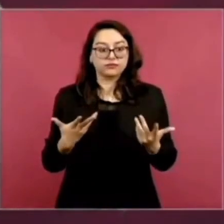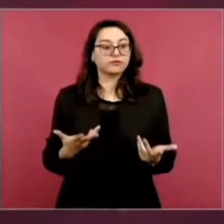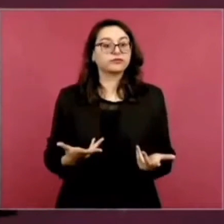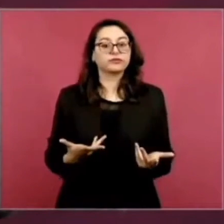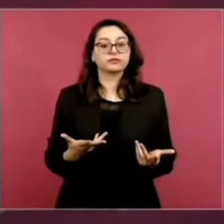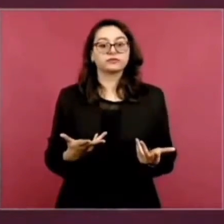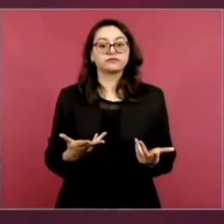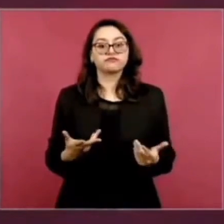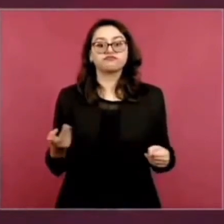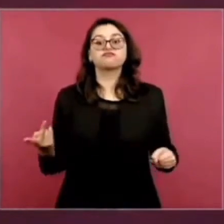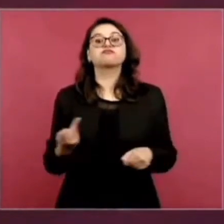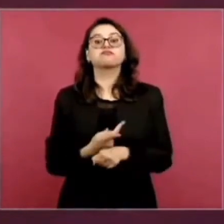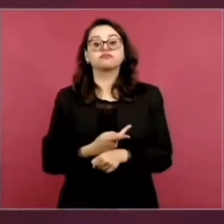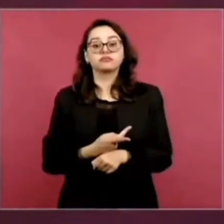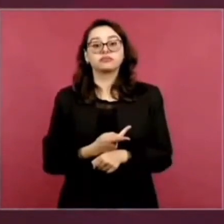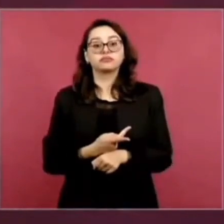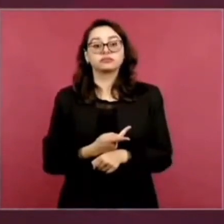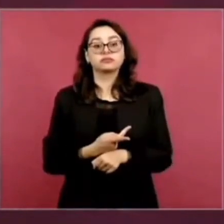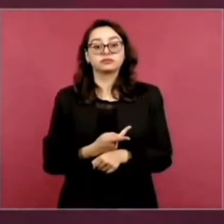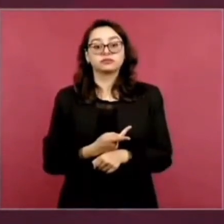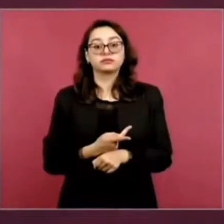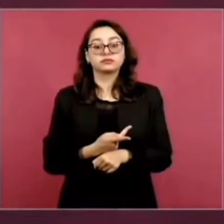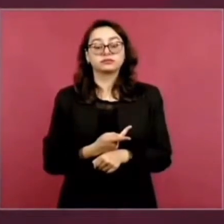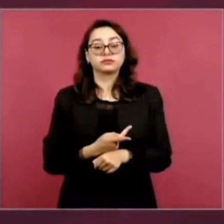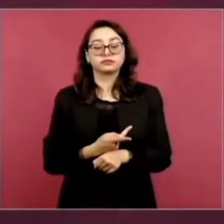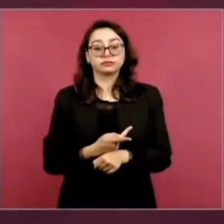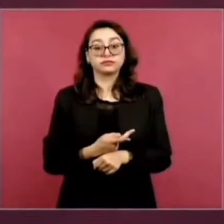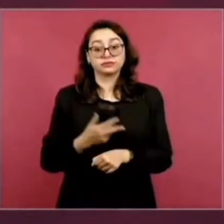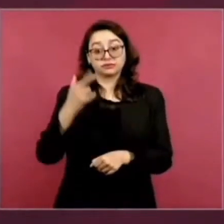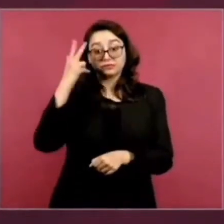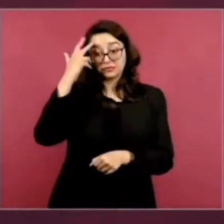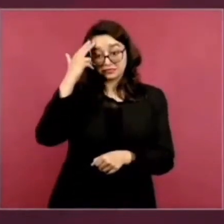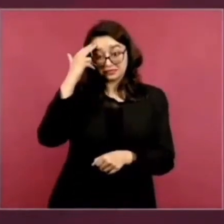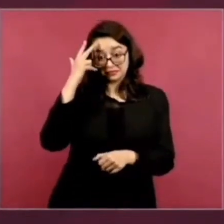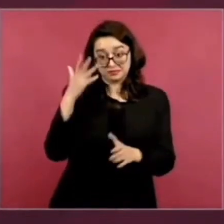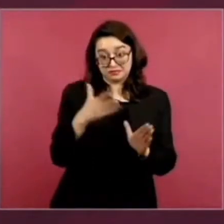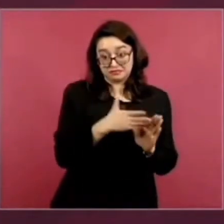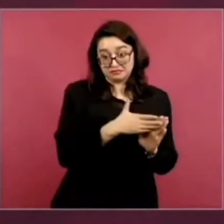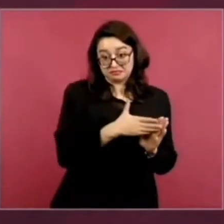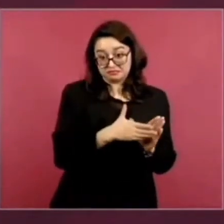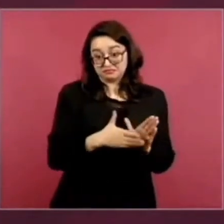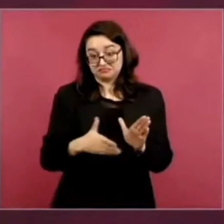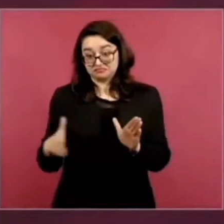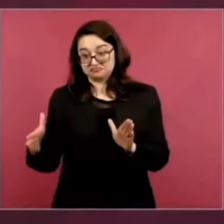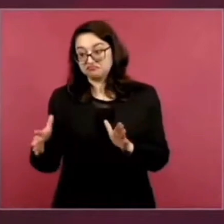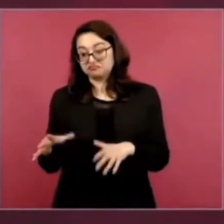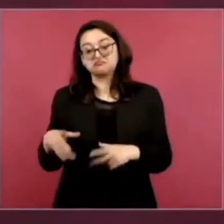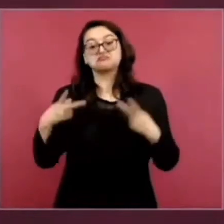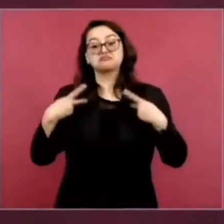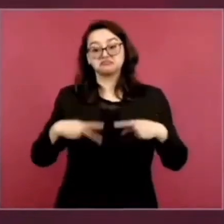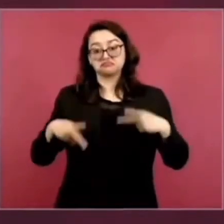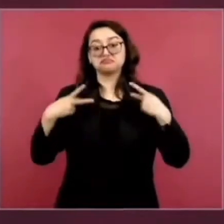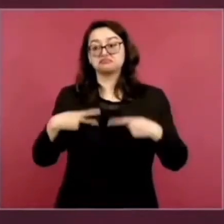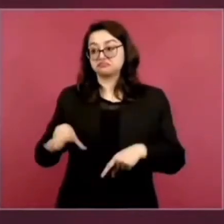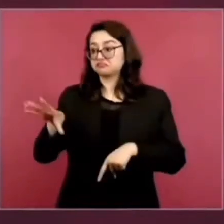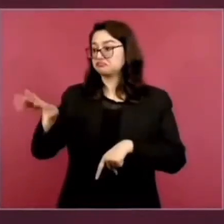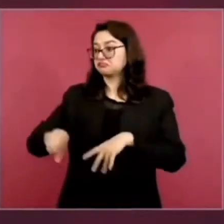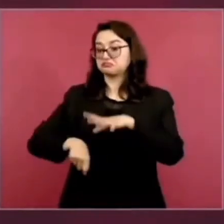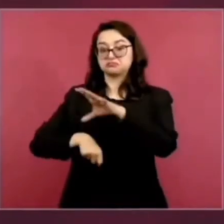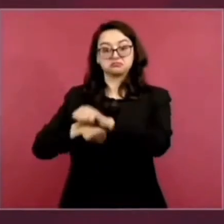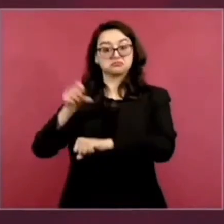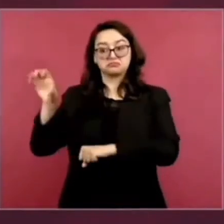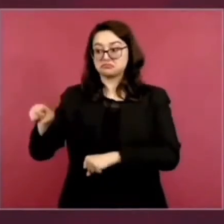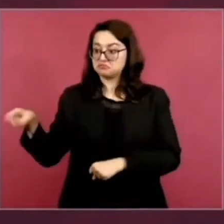Entonces, en el periodo porfirista se intensifica la esclavitud